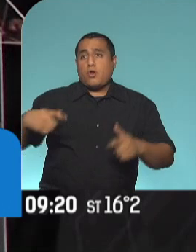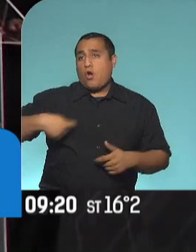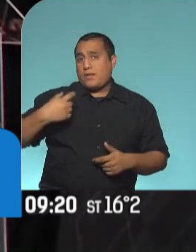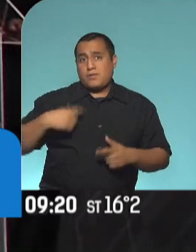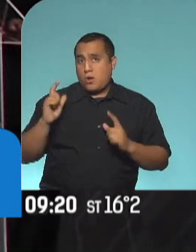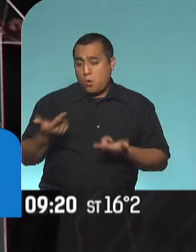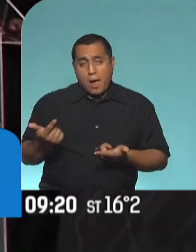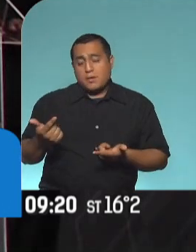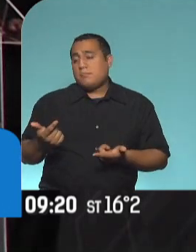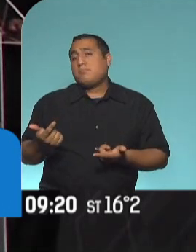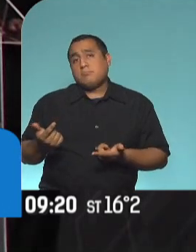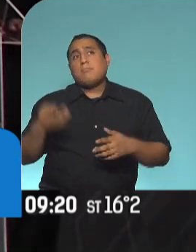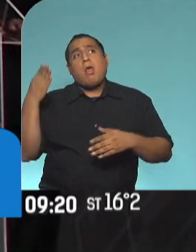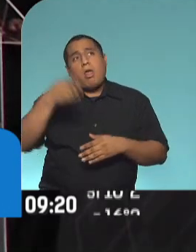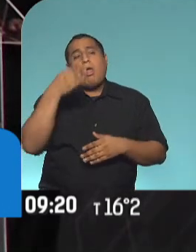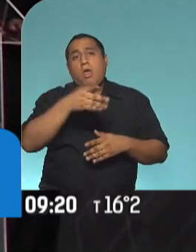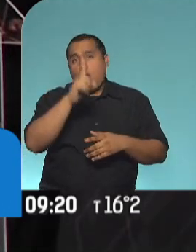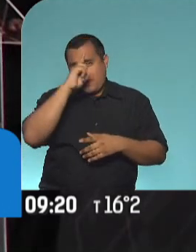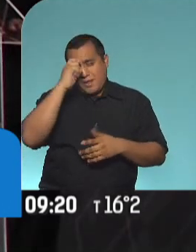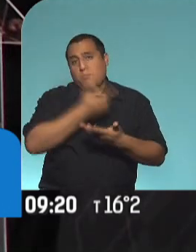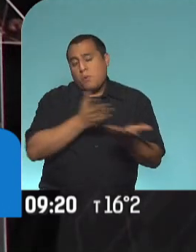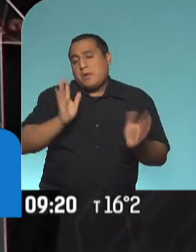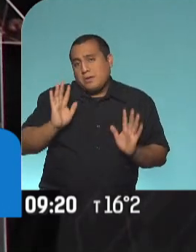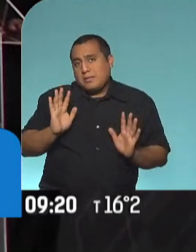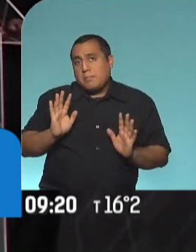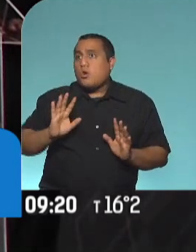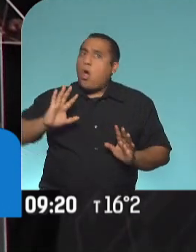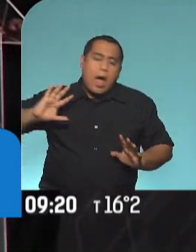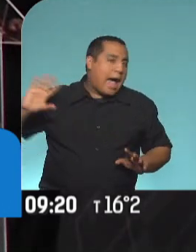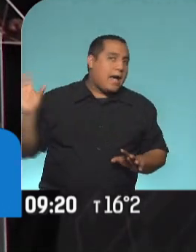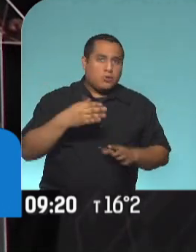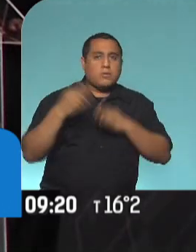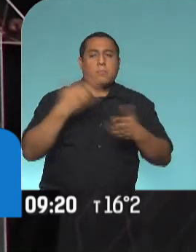concurre habitualmente a los hospitales públicos, sino a toda la población. Muchas gracias.